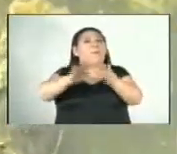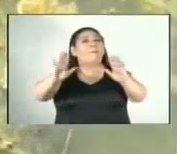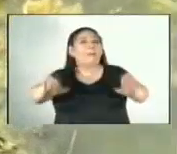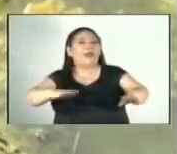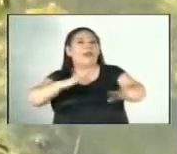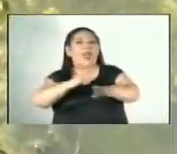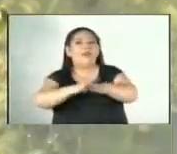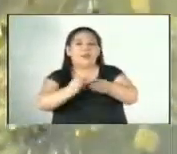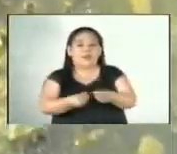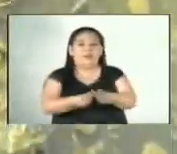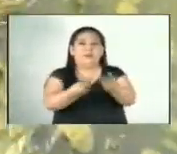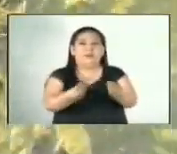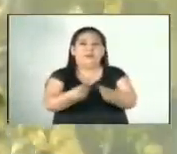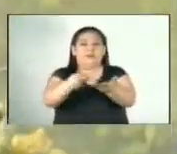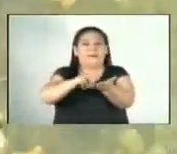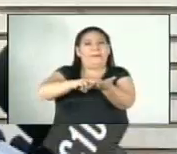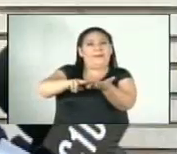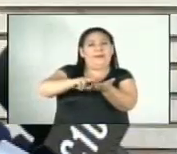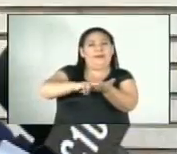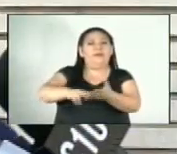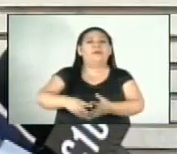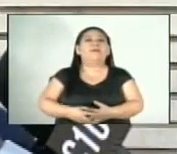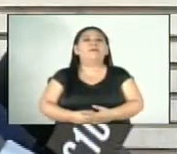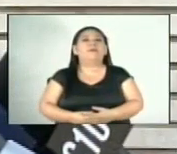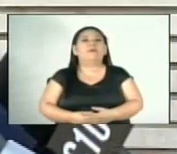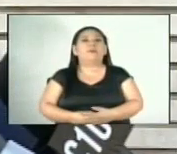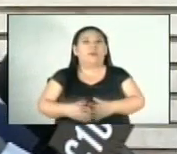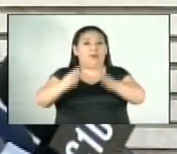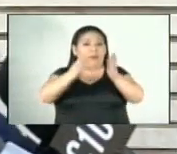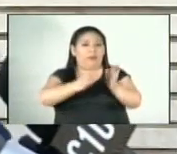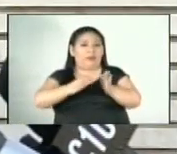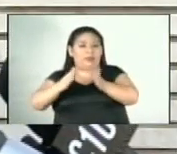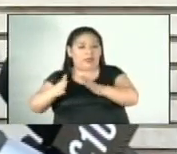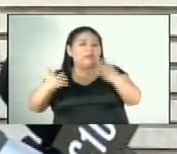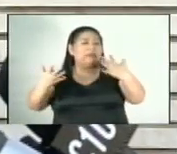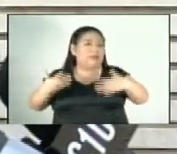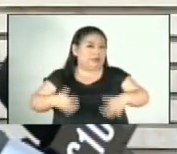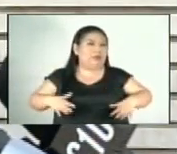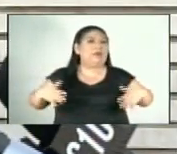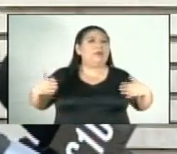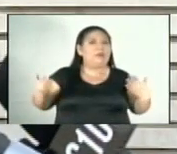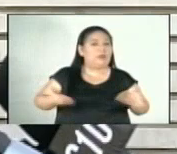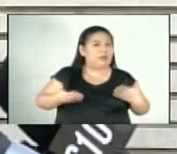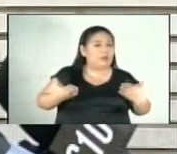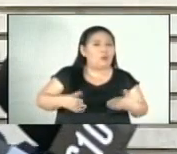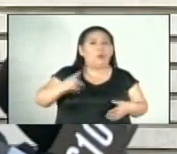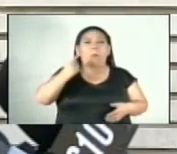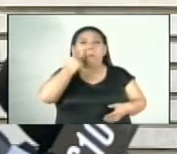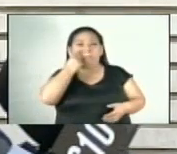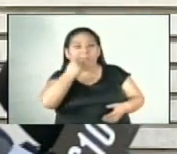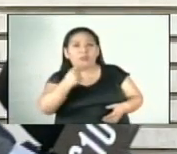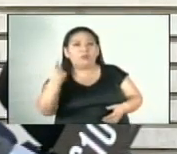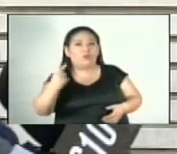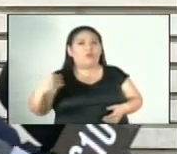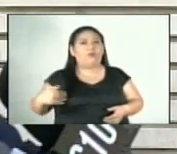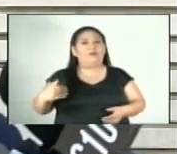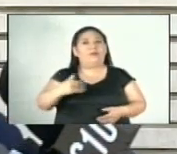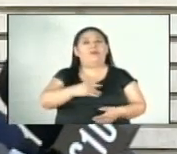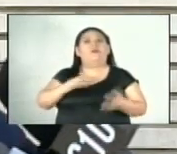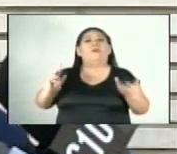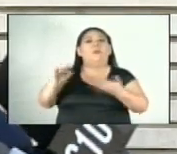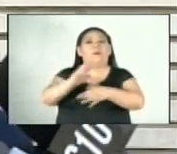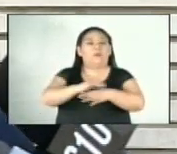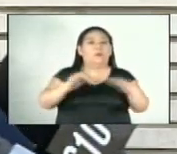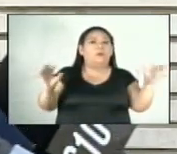la proliferación de las algas. Son varias acciones que ya se están ejecutando, no solamente desde el Ministerio de Medio Ambiente, estamos trabajando